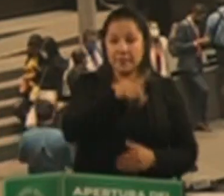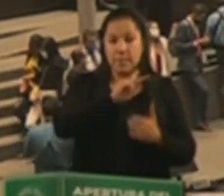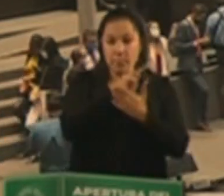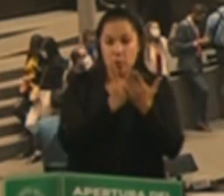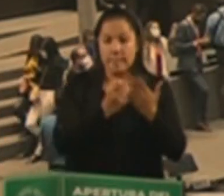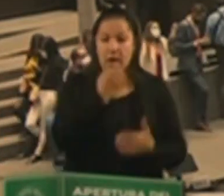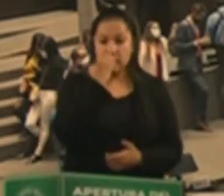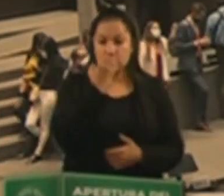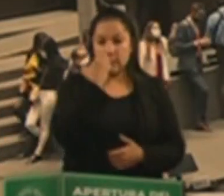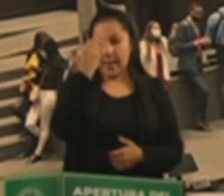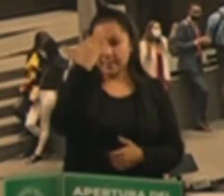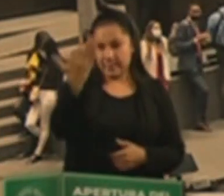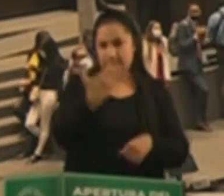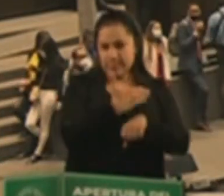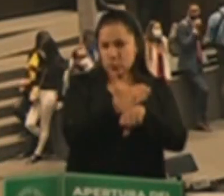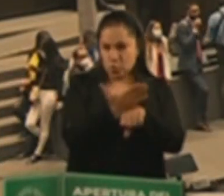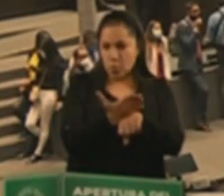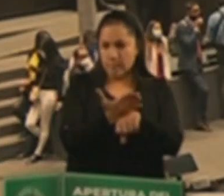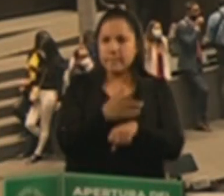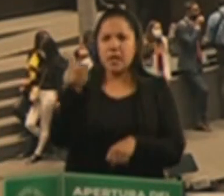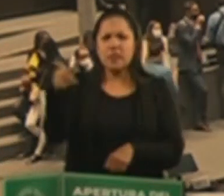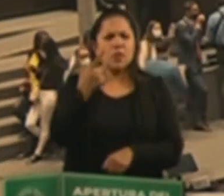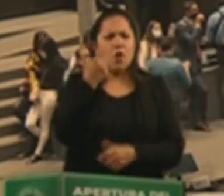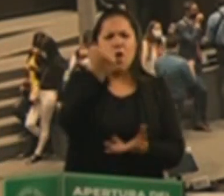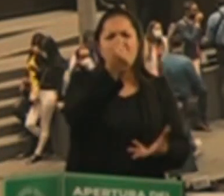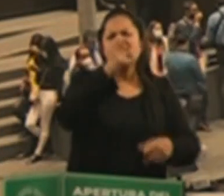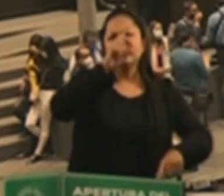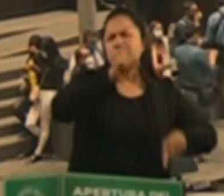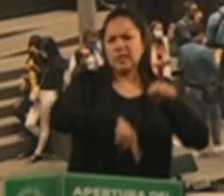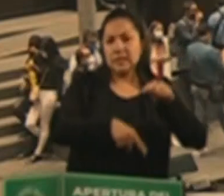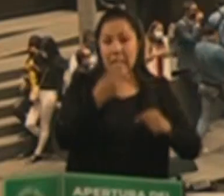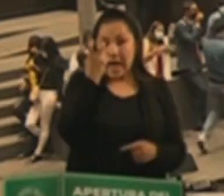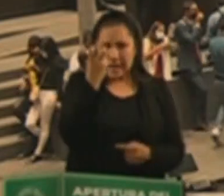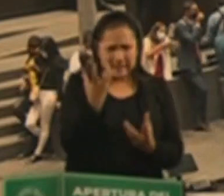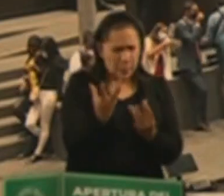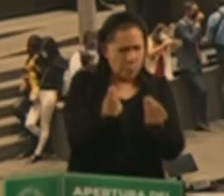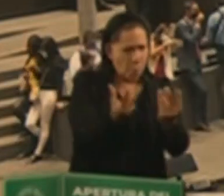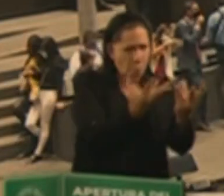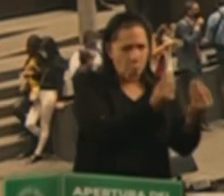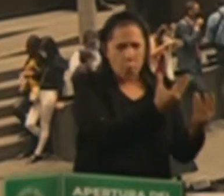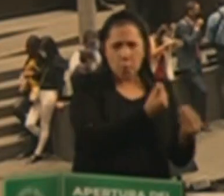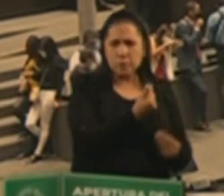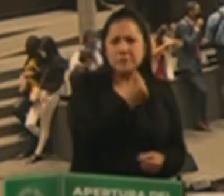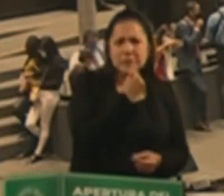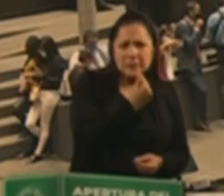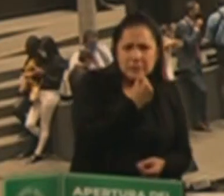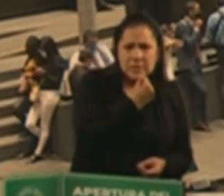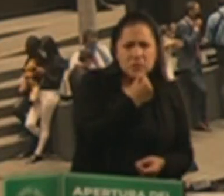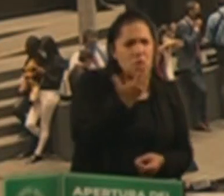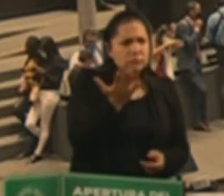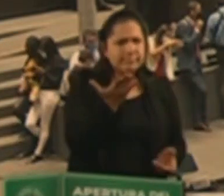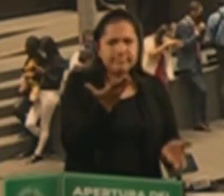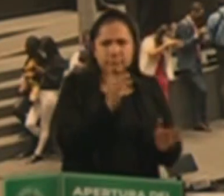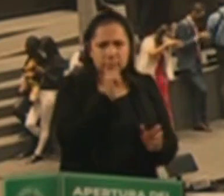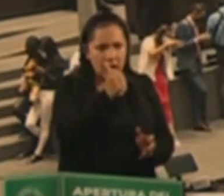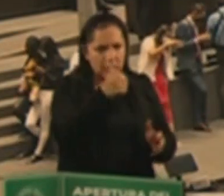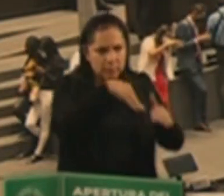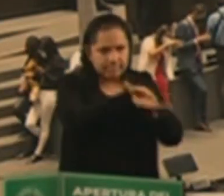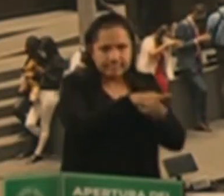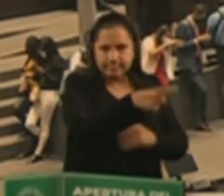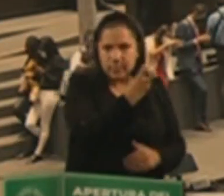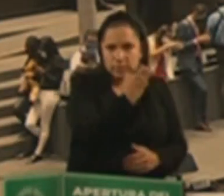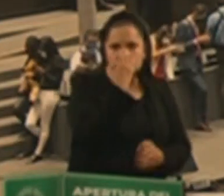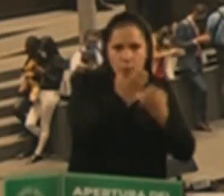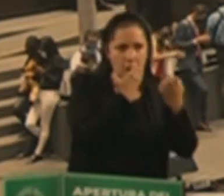3.6 millones de niñas y niños y a otros 5.2 en el abandono escolar, México tiene una opción para la